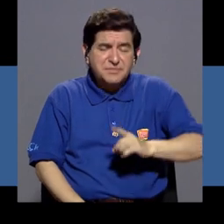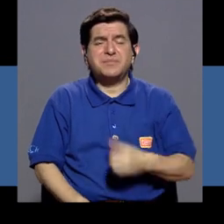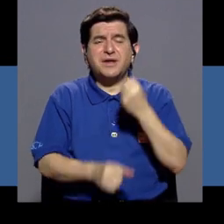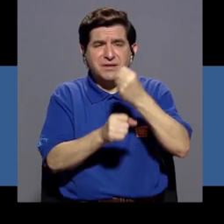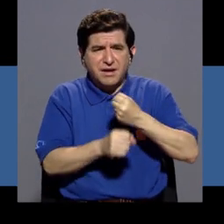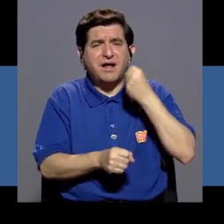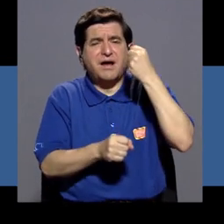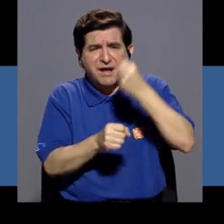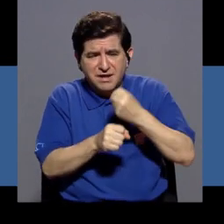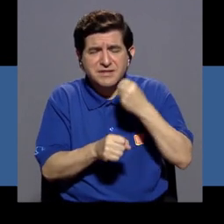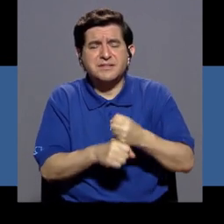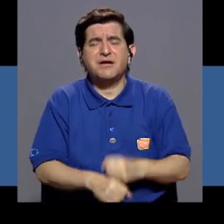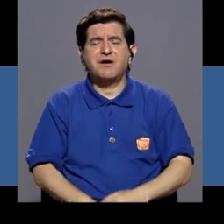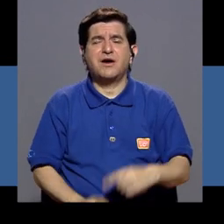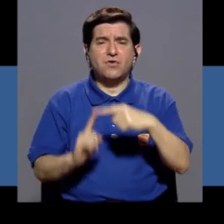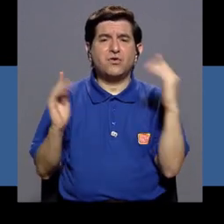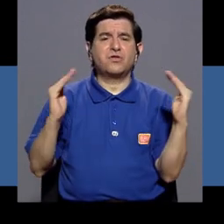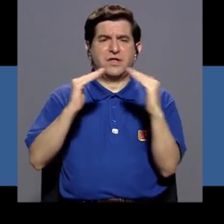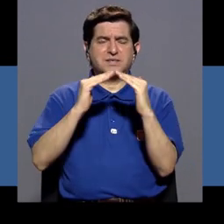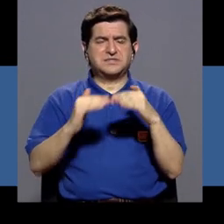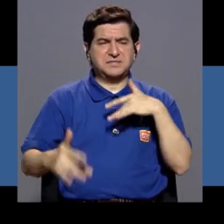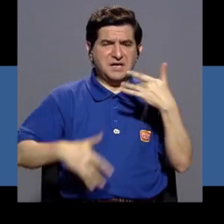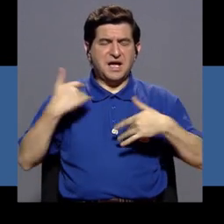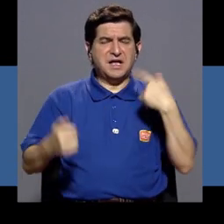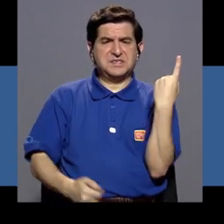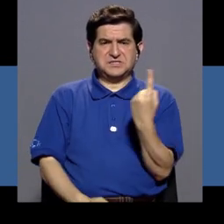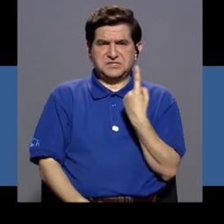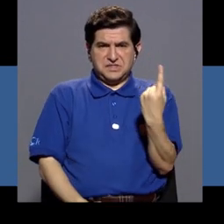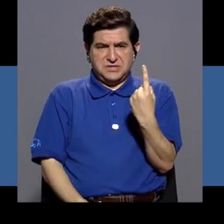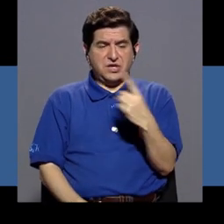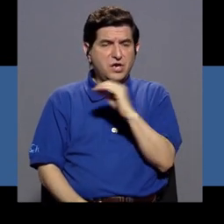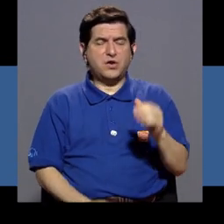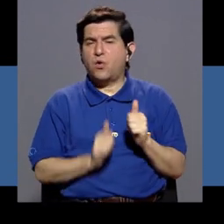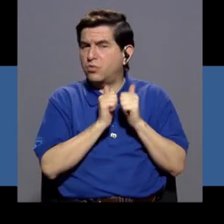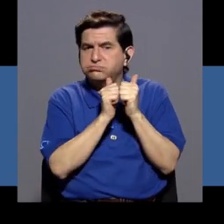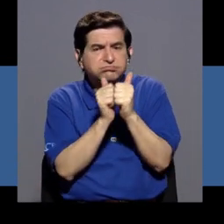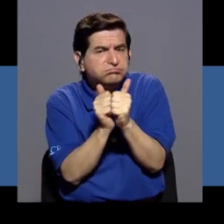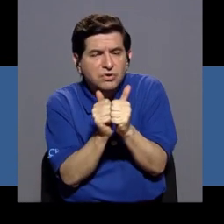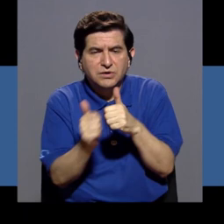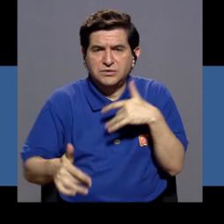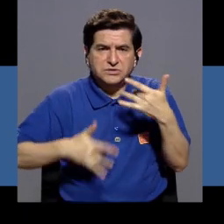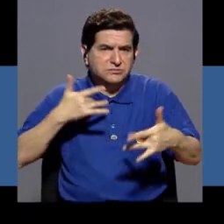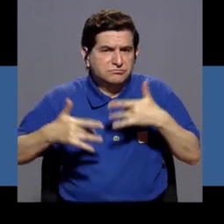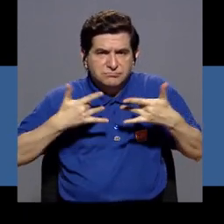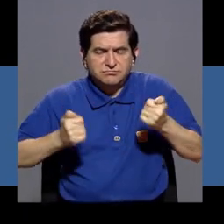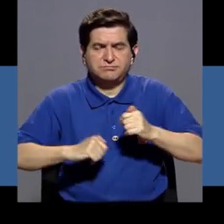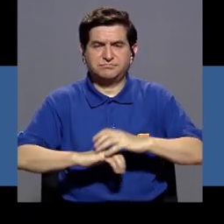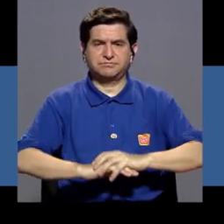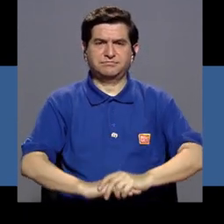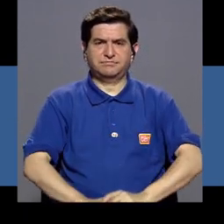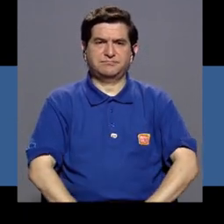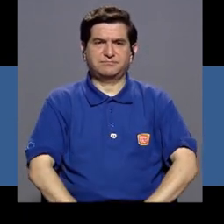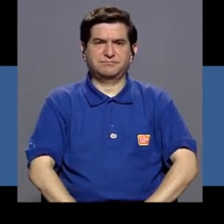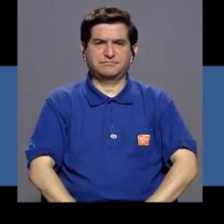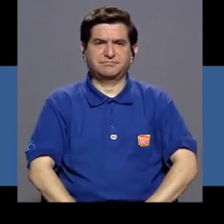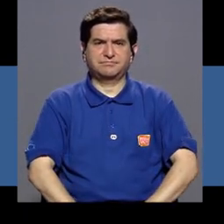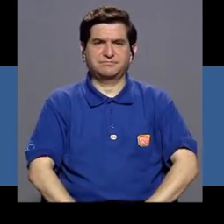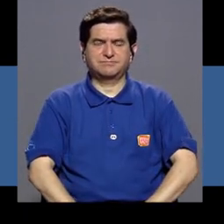por estar trabajando por teletrabajo, o sea, se siente solita, se siente desacompañada.